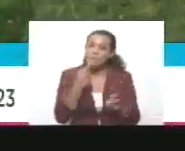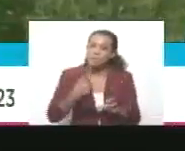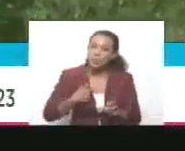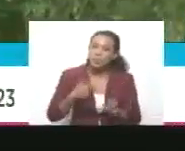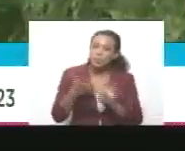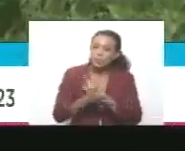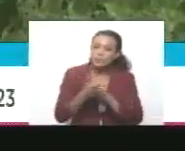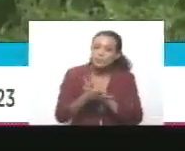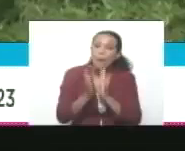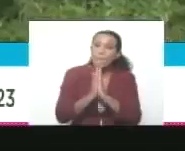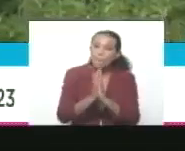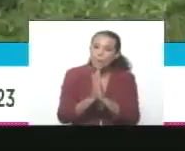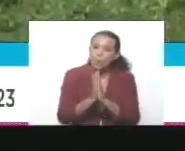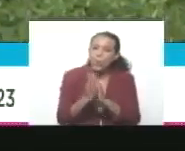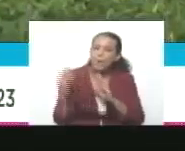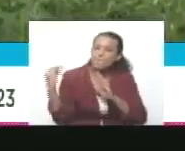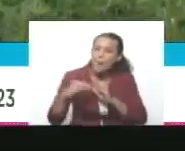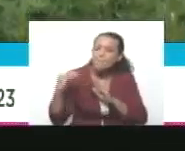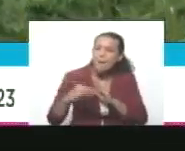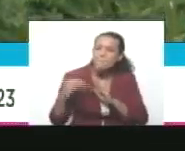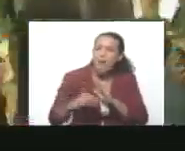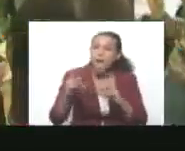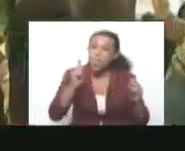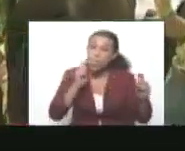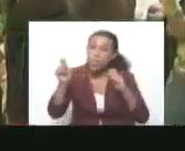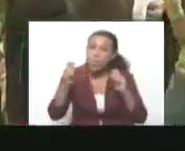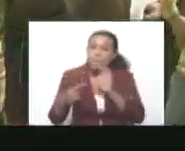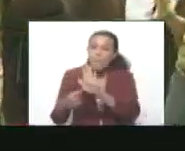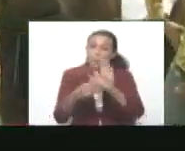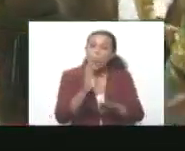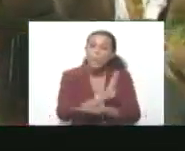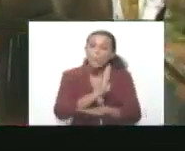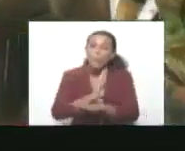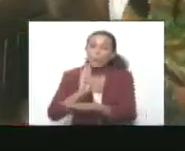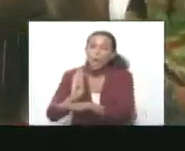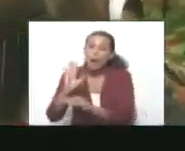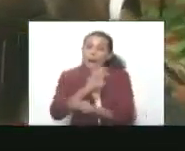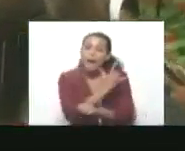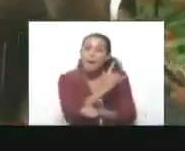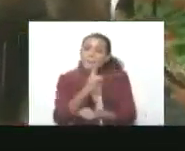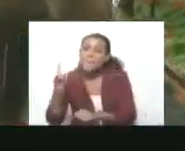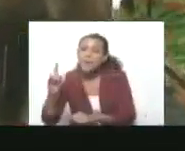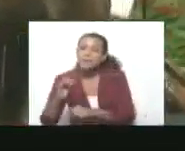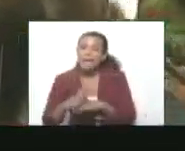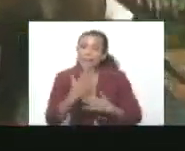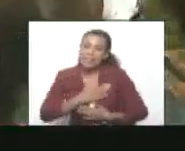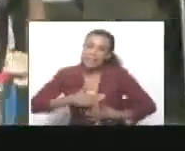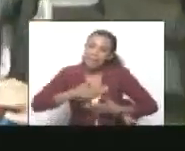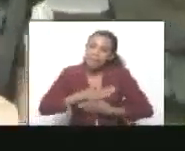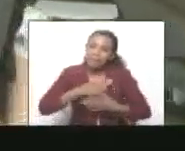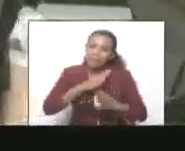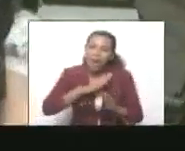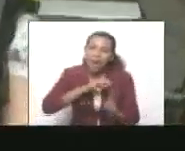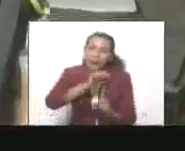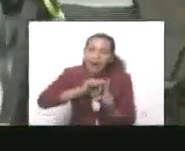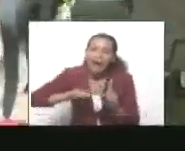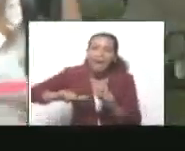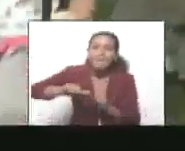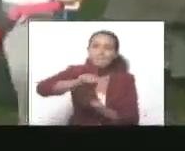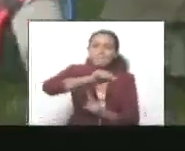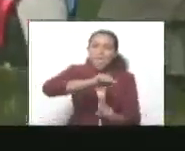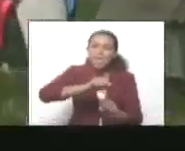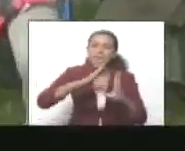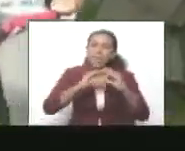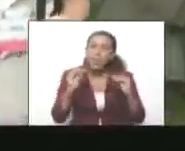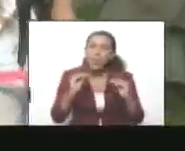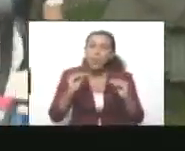haciendo bastante insistencia, cómo proteger el ambiente, pero cómo disfrutar de ese ambiente, de todos los